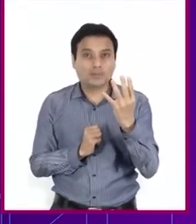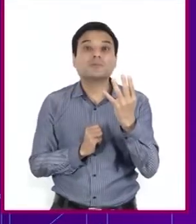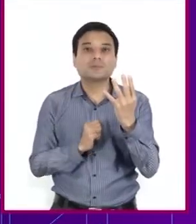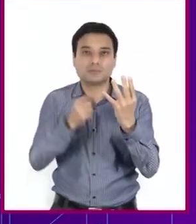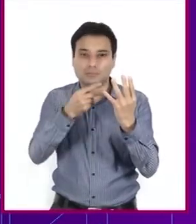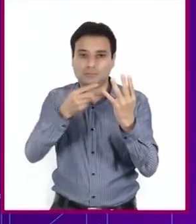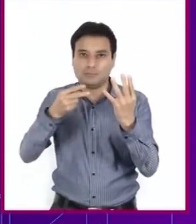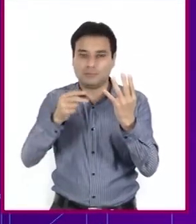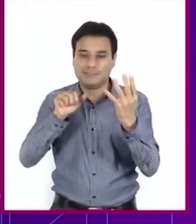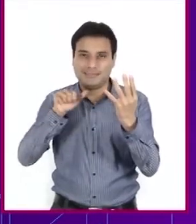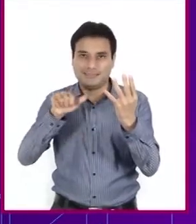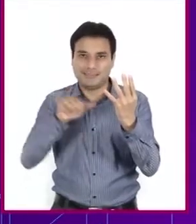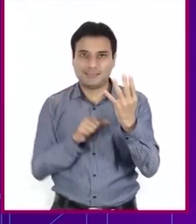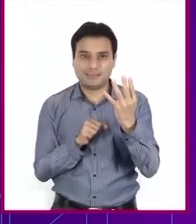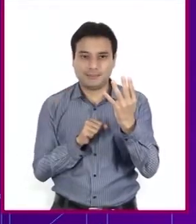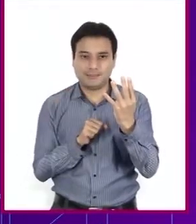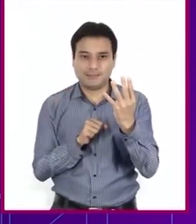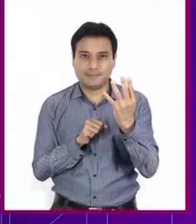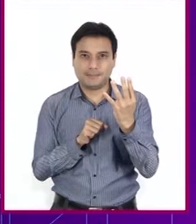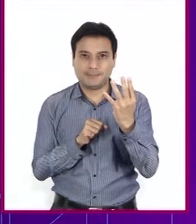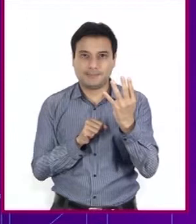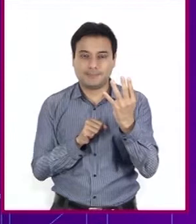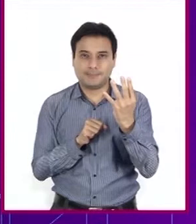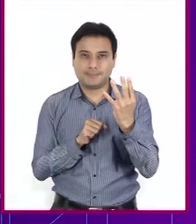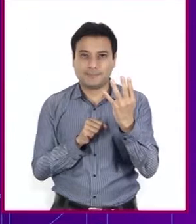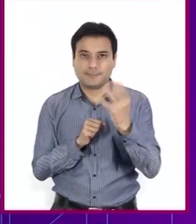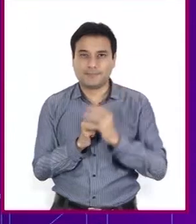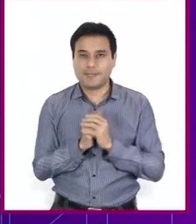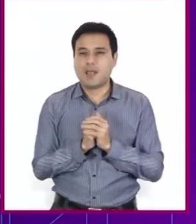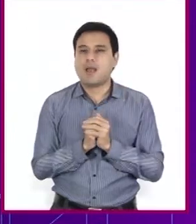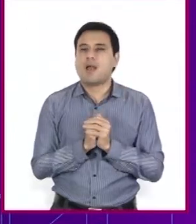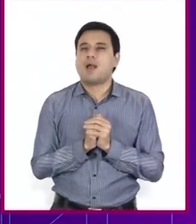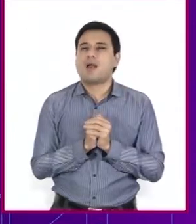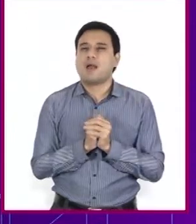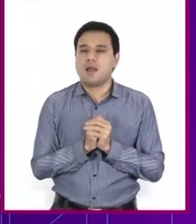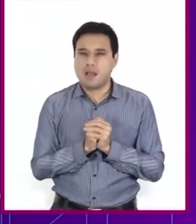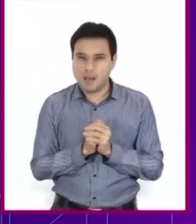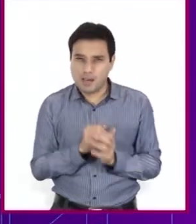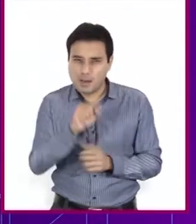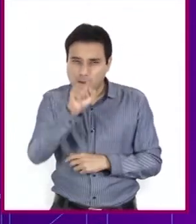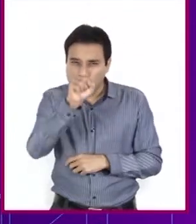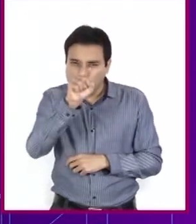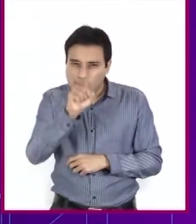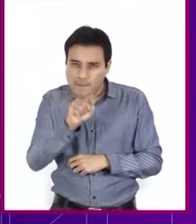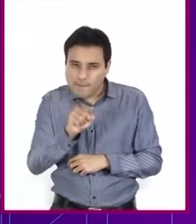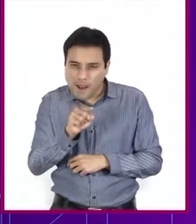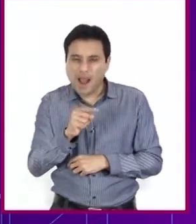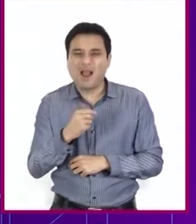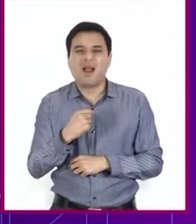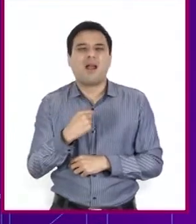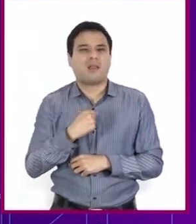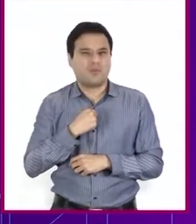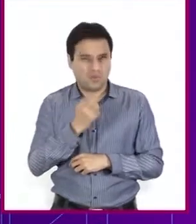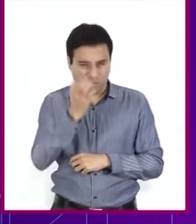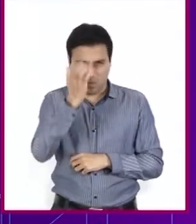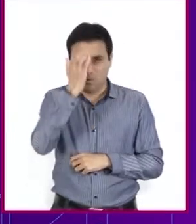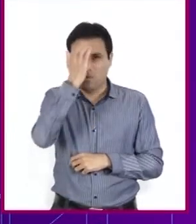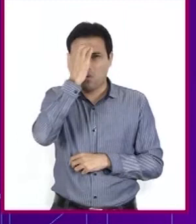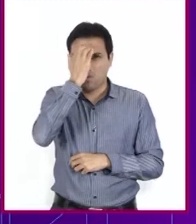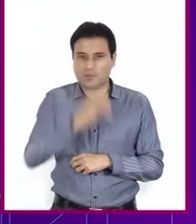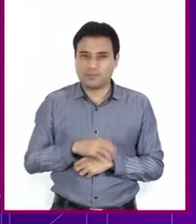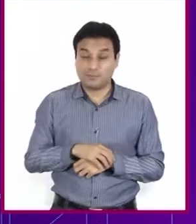igual a 4 corresponde a 16. Esta relación me resulta familiar. Así es,